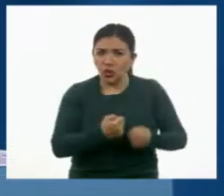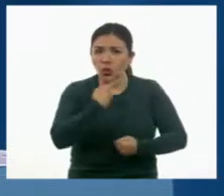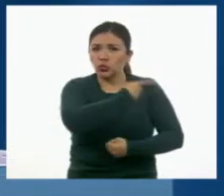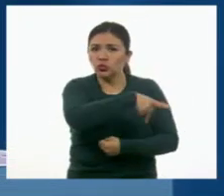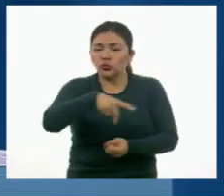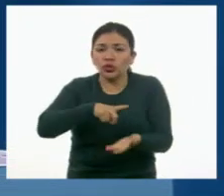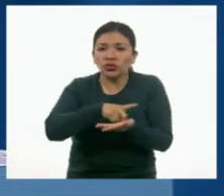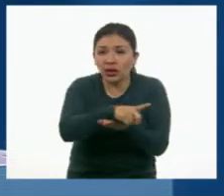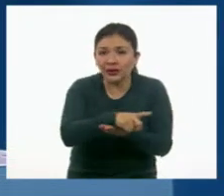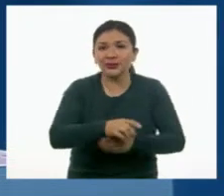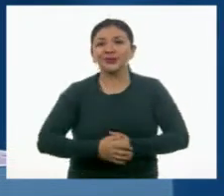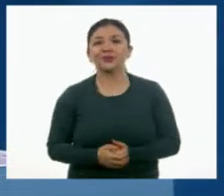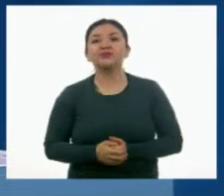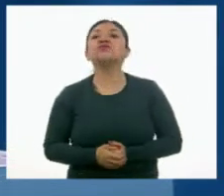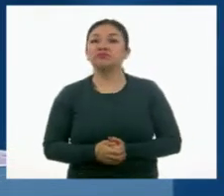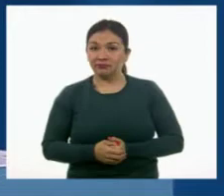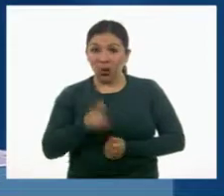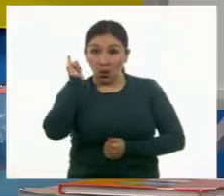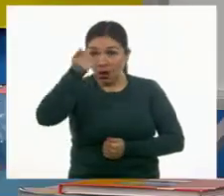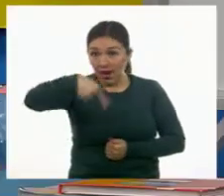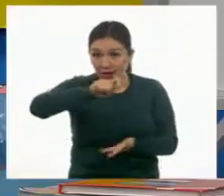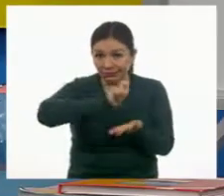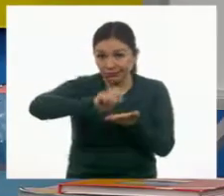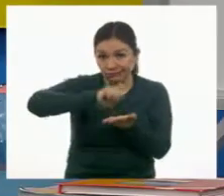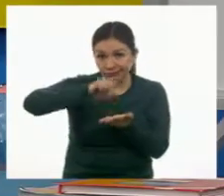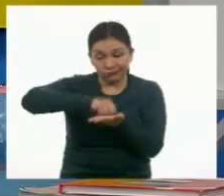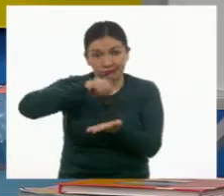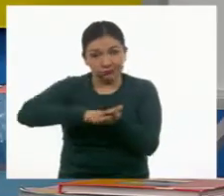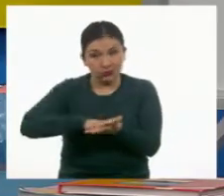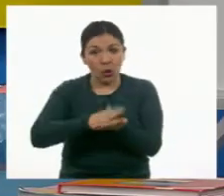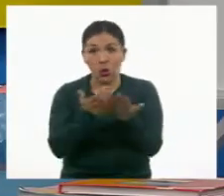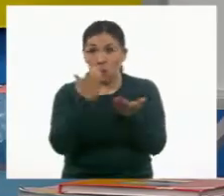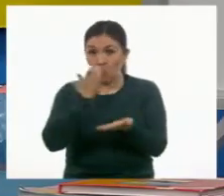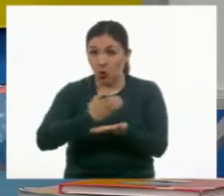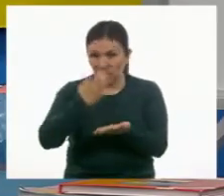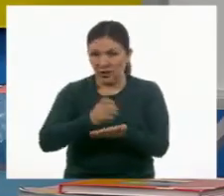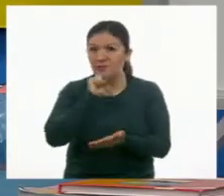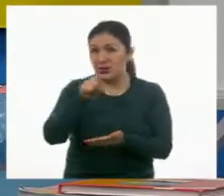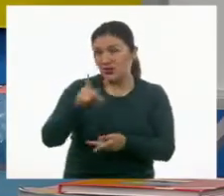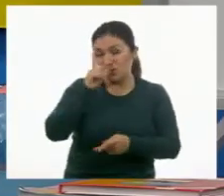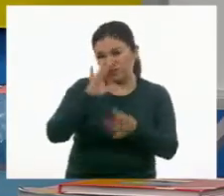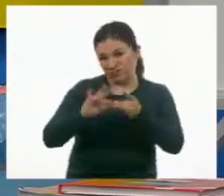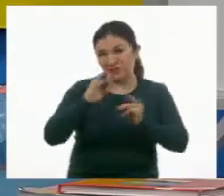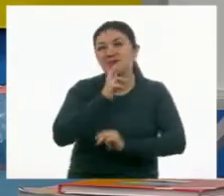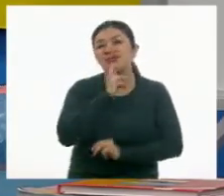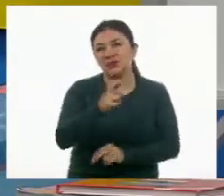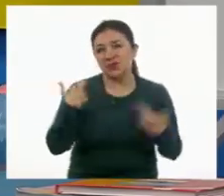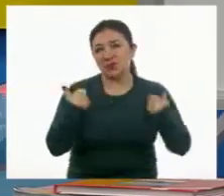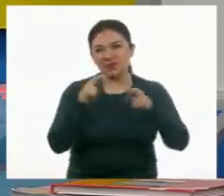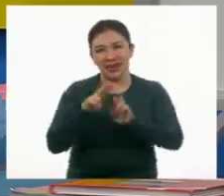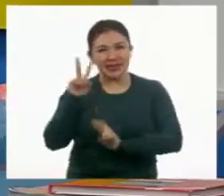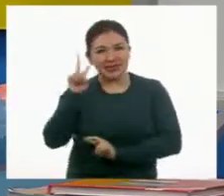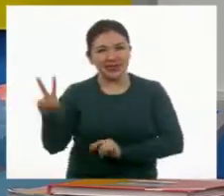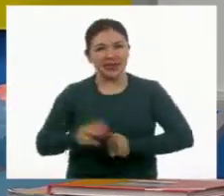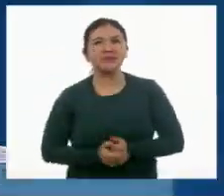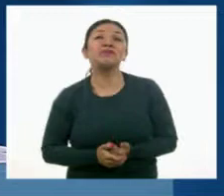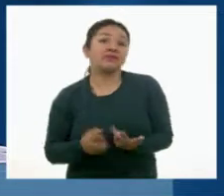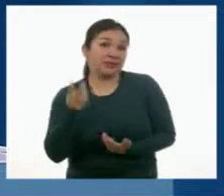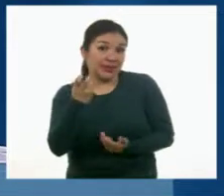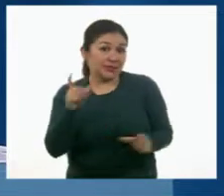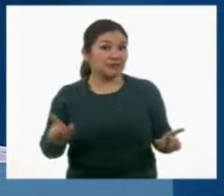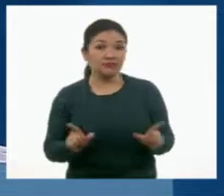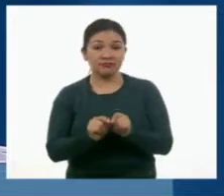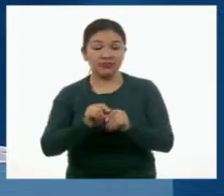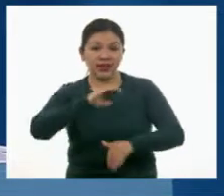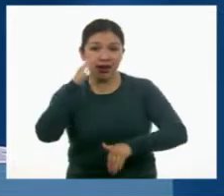derechos. Muy bien, espero que hayan tomado ustedes nota en su libreta de lo que acaba de contestar la maestra Gaby. Pues con esto daríamos